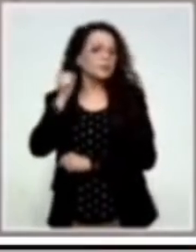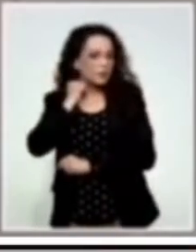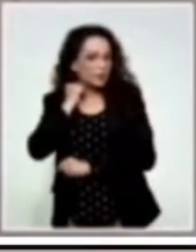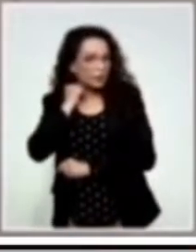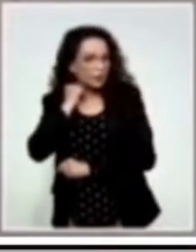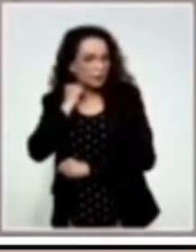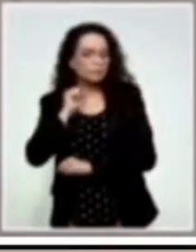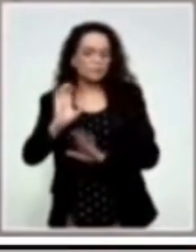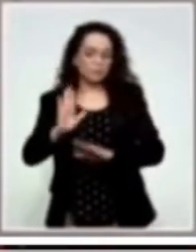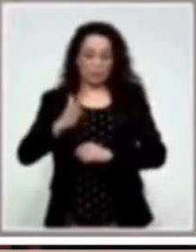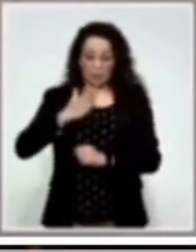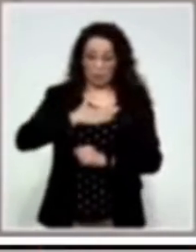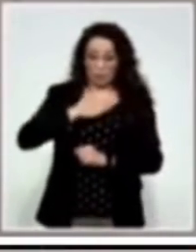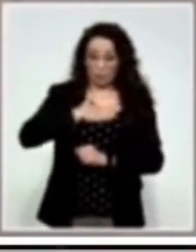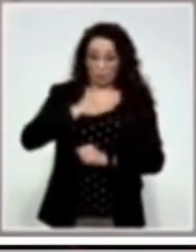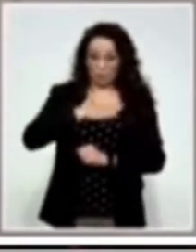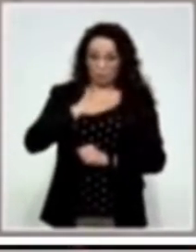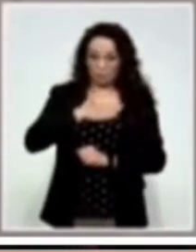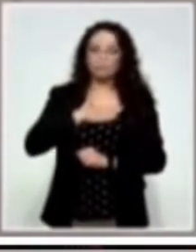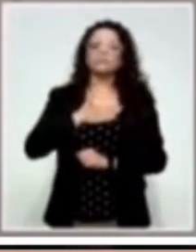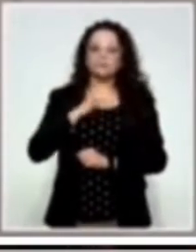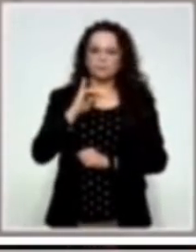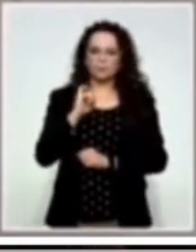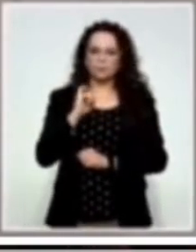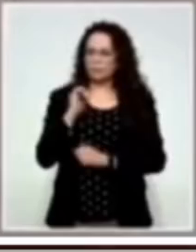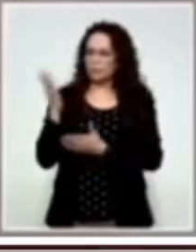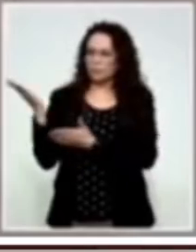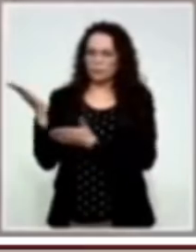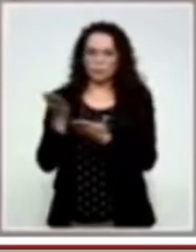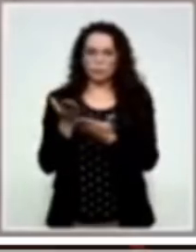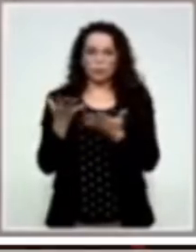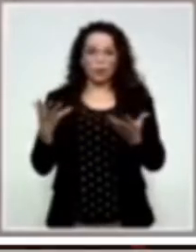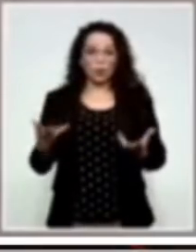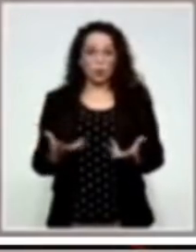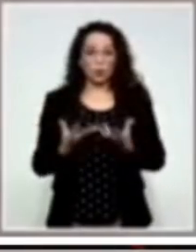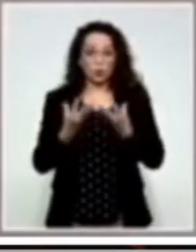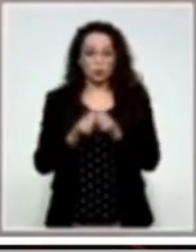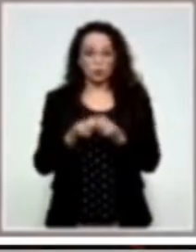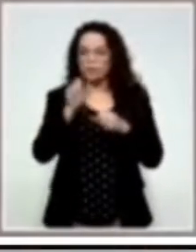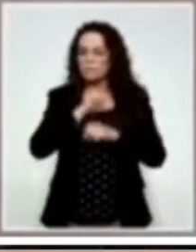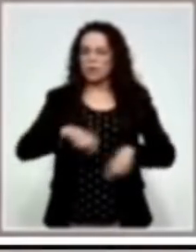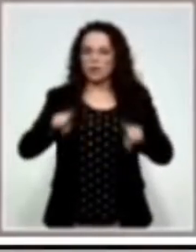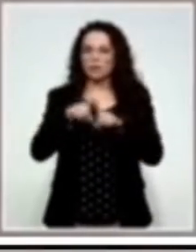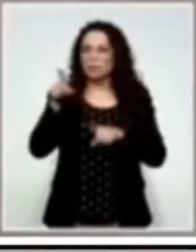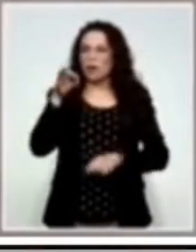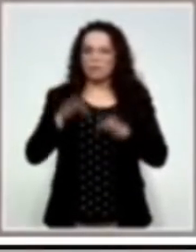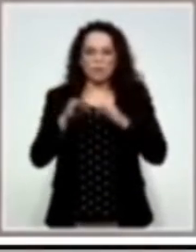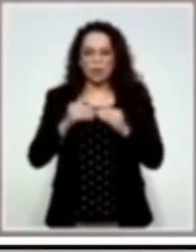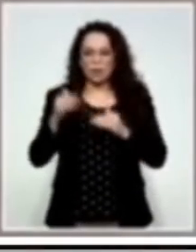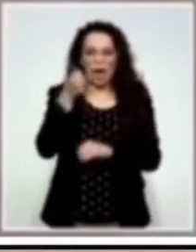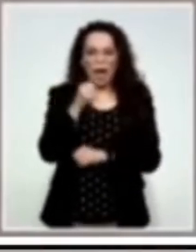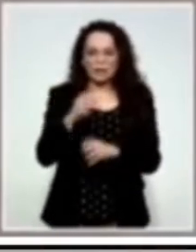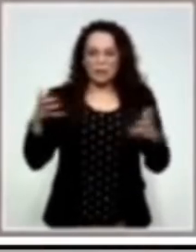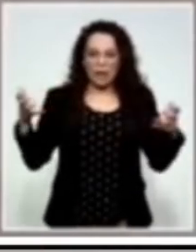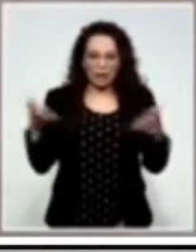Yo en lo particular lo recibí conjuntamente y así lo hicieron todas las ministras y ministros. Y tengo entendido que